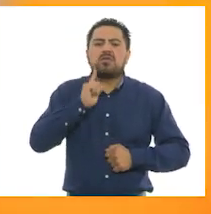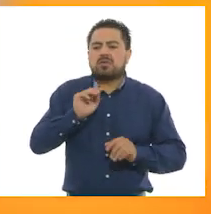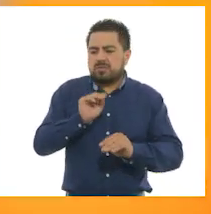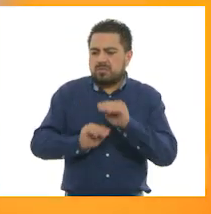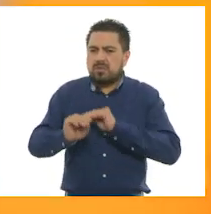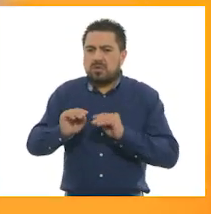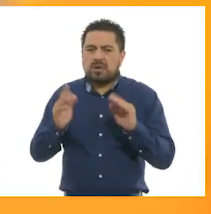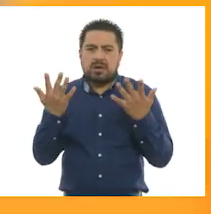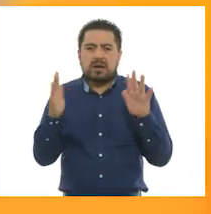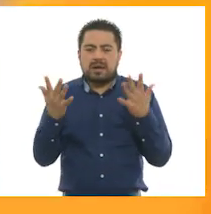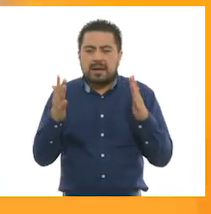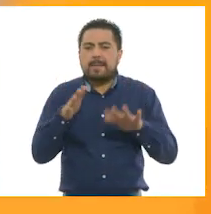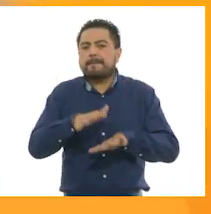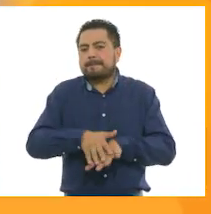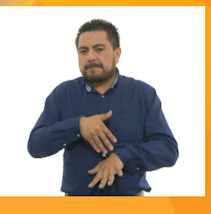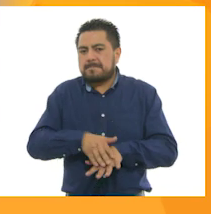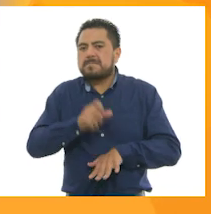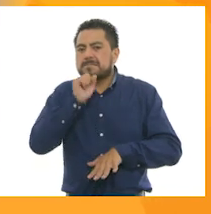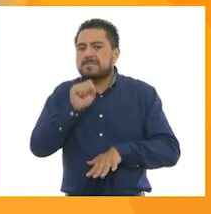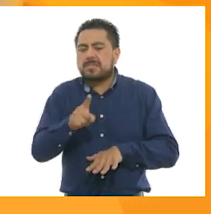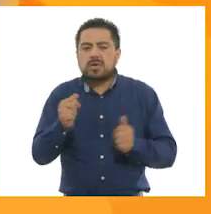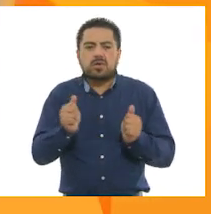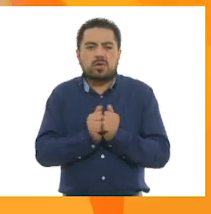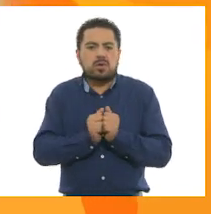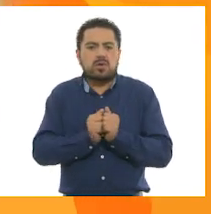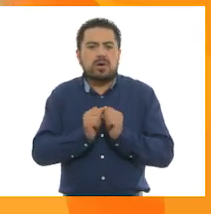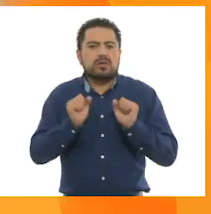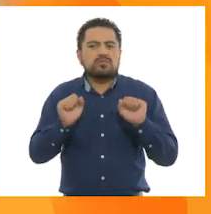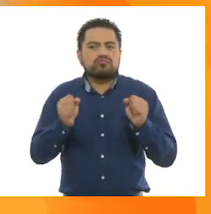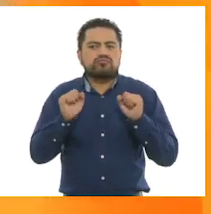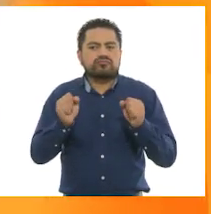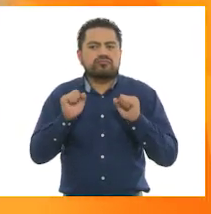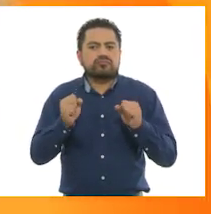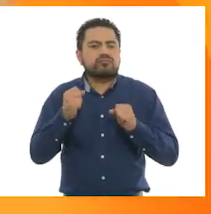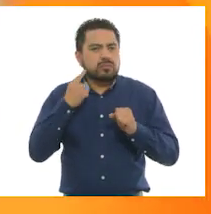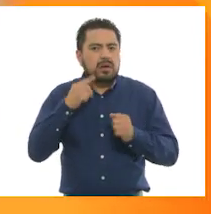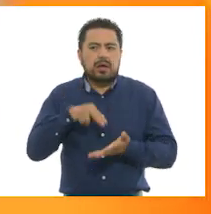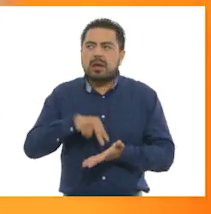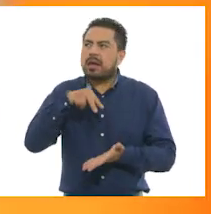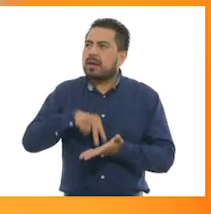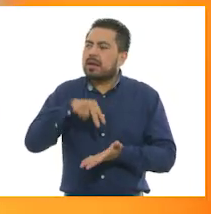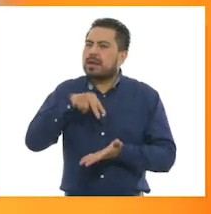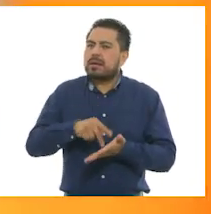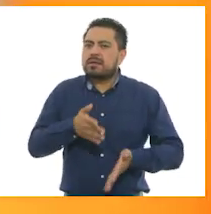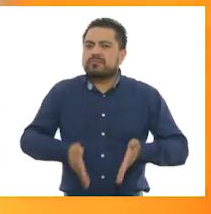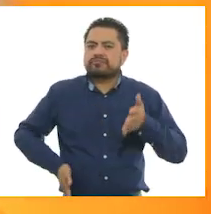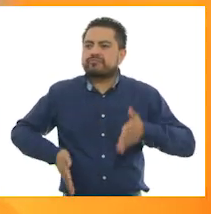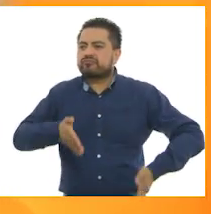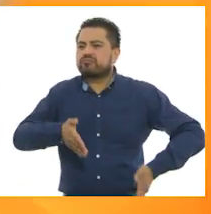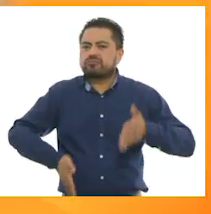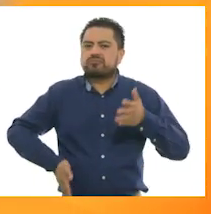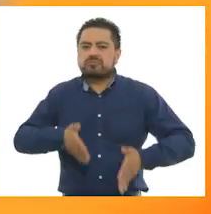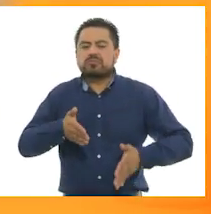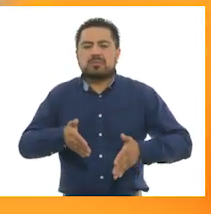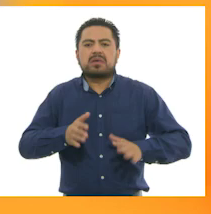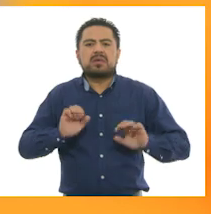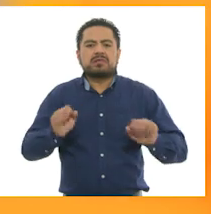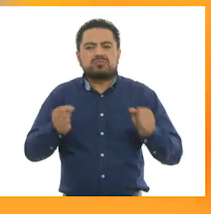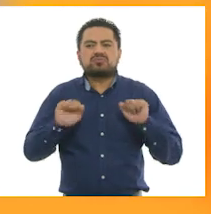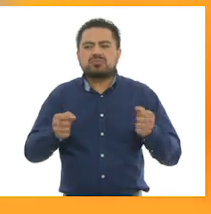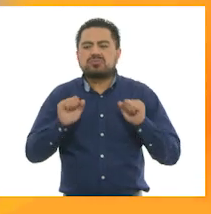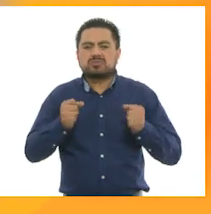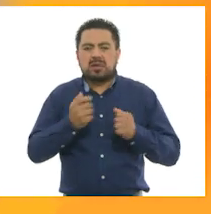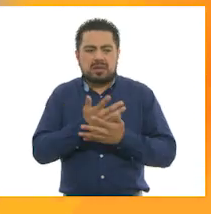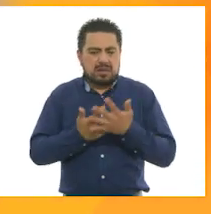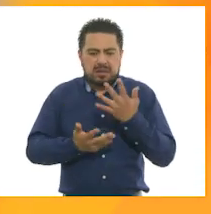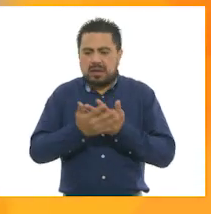sus brazos y piernas al ritmo de los cascabeles, saltando, marchando, agitando los brazos